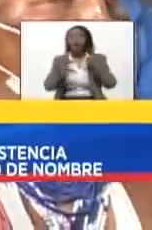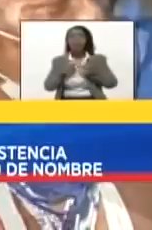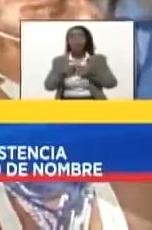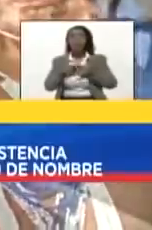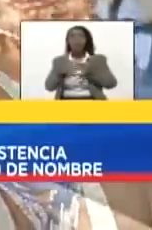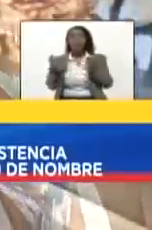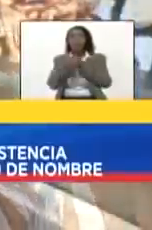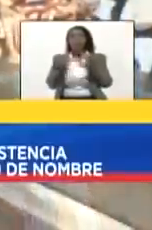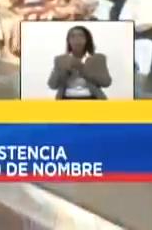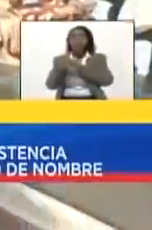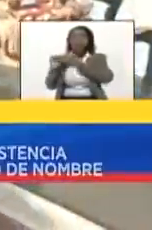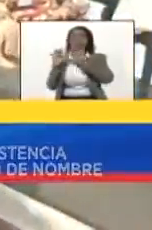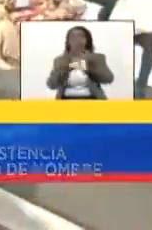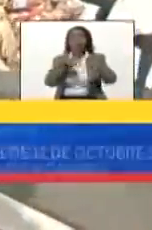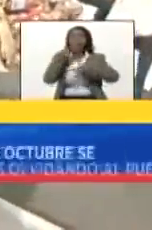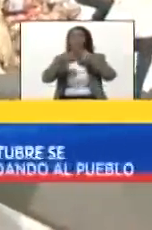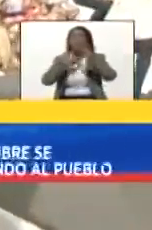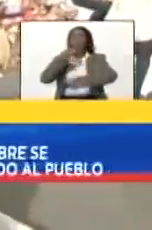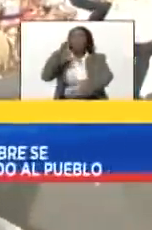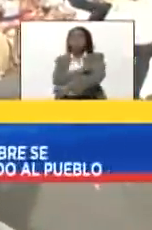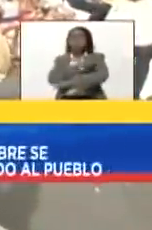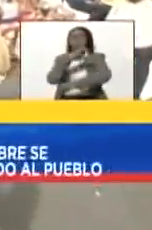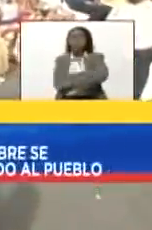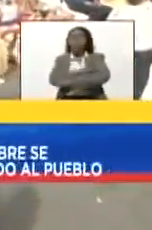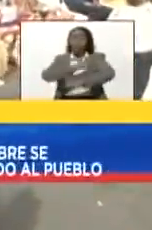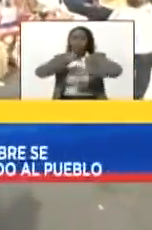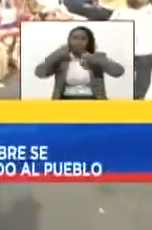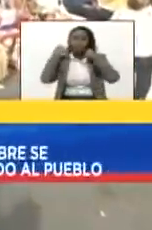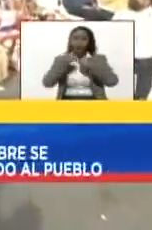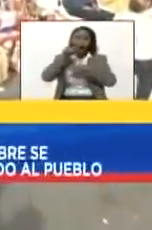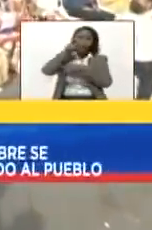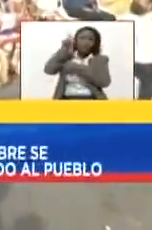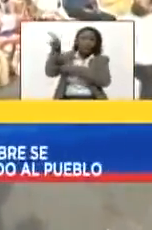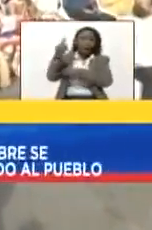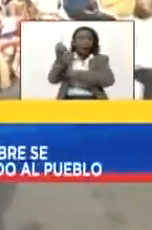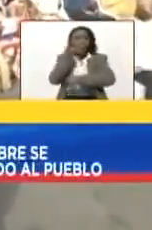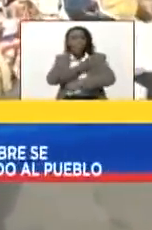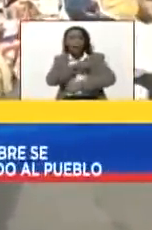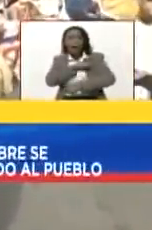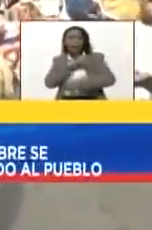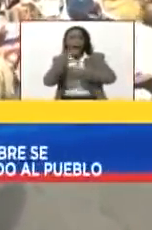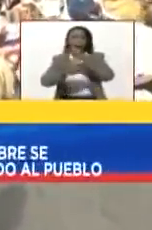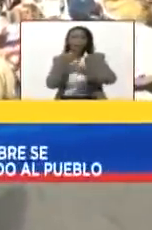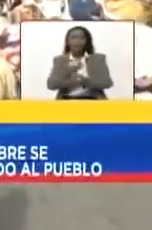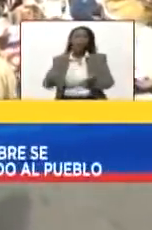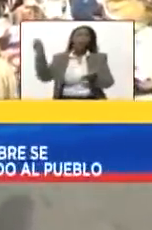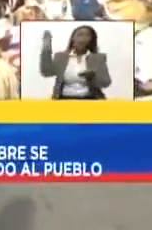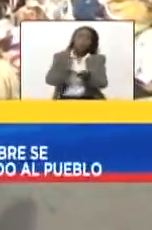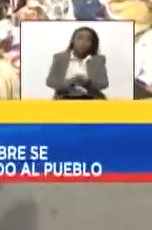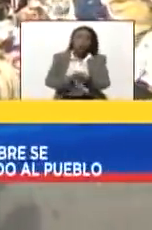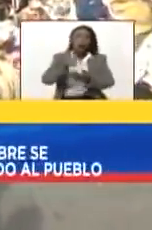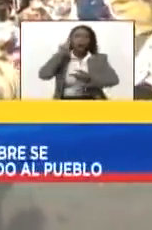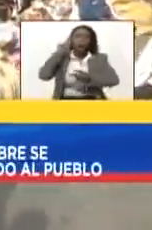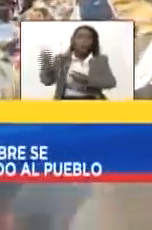de partidos políticos de la derecha y la extrema derecha reivindicando el colonialismo, reivindicando